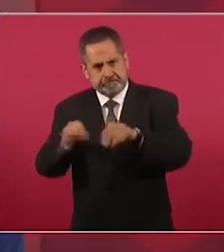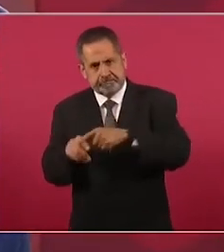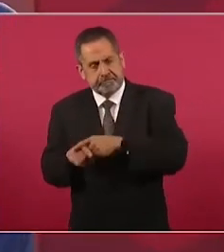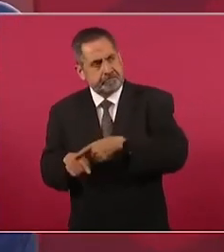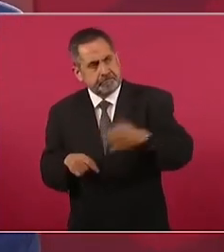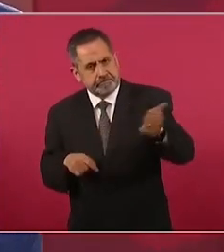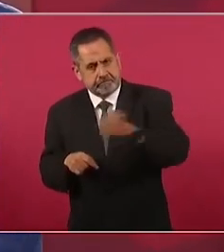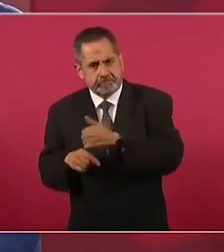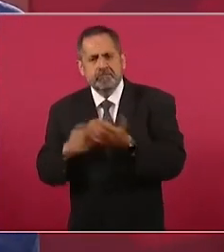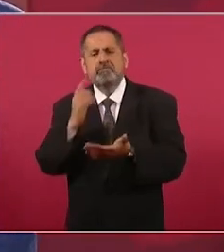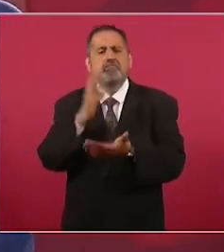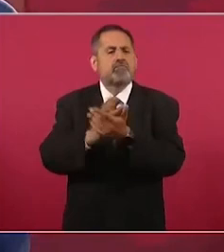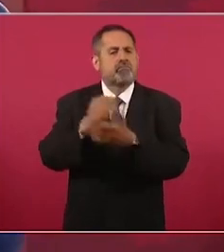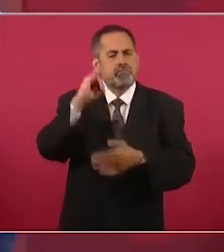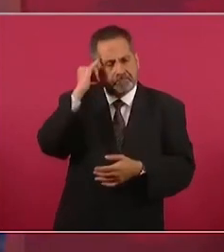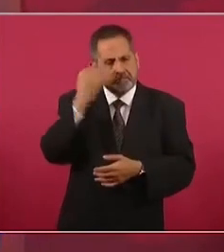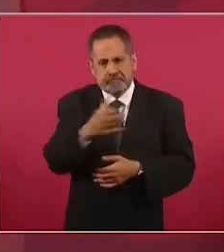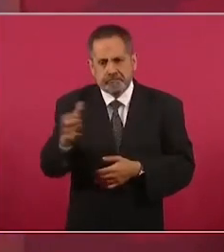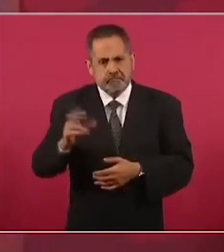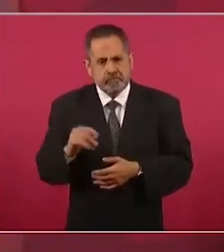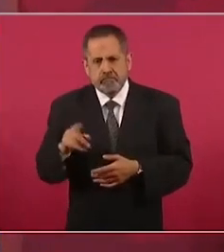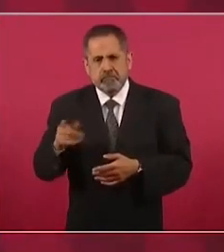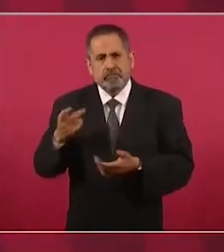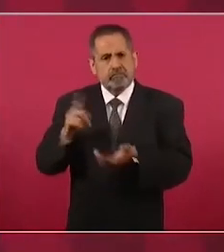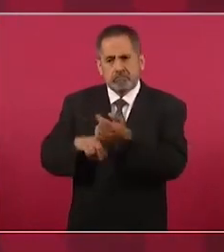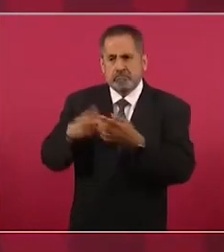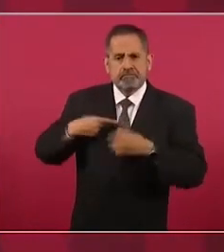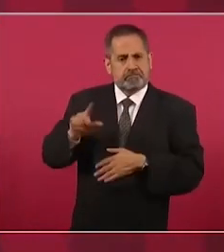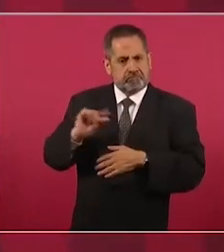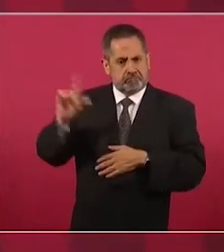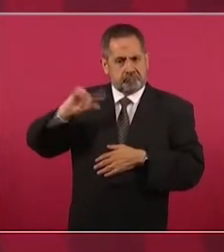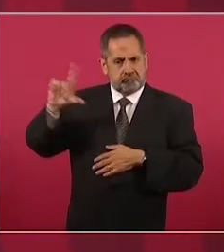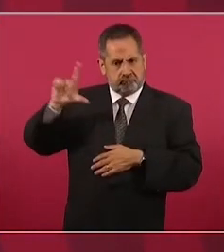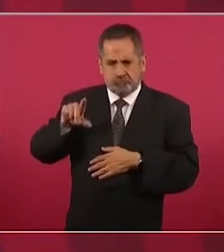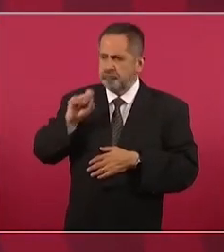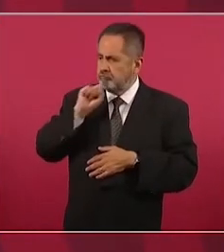para campesinos, para obreros, para profesionales,